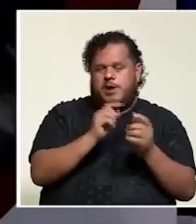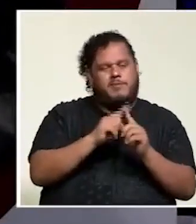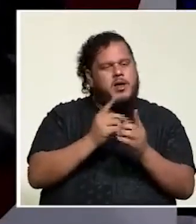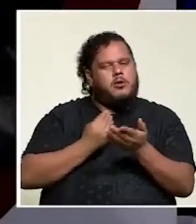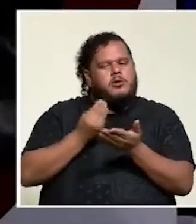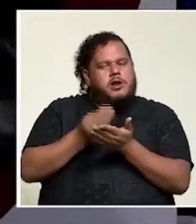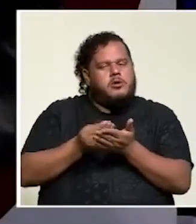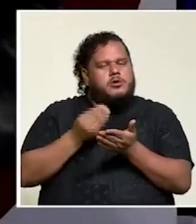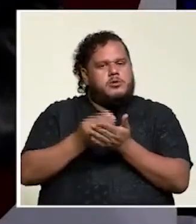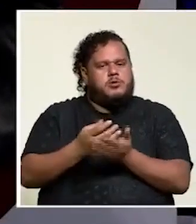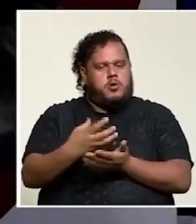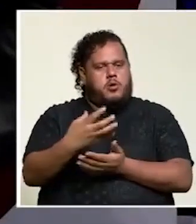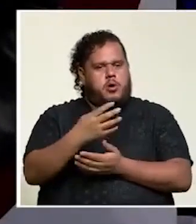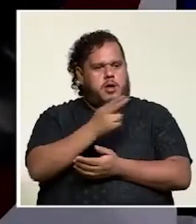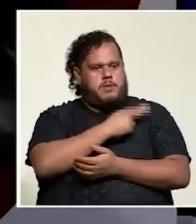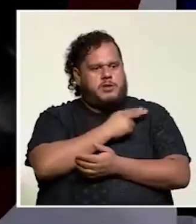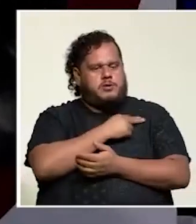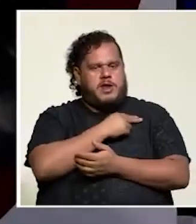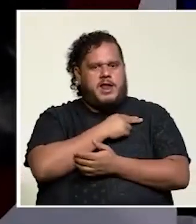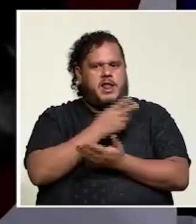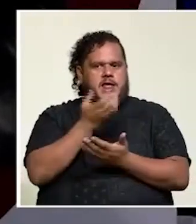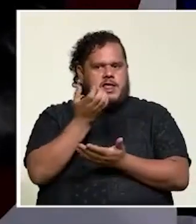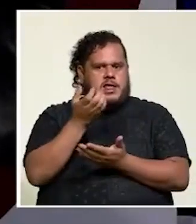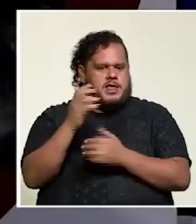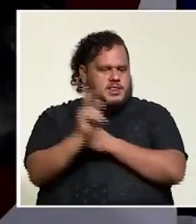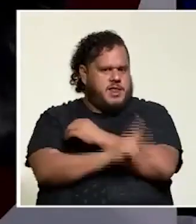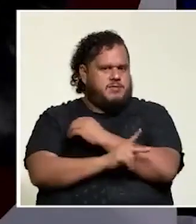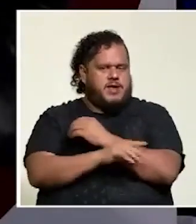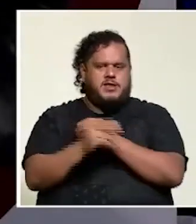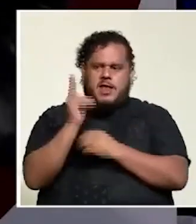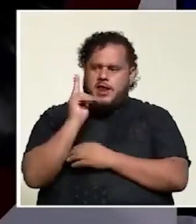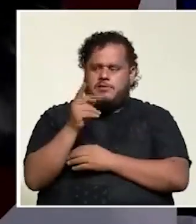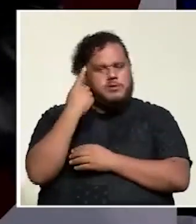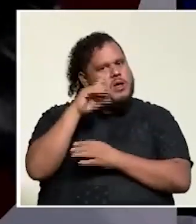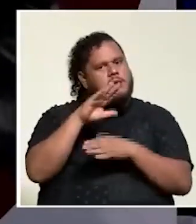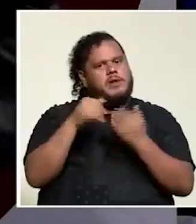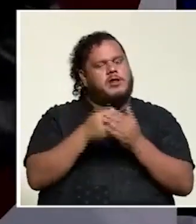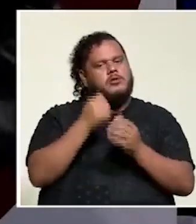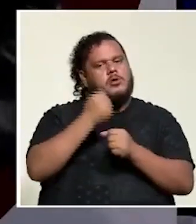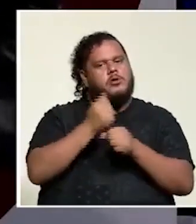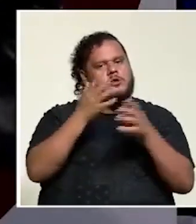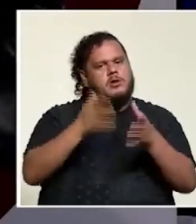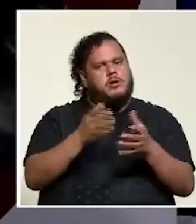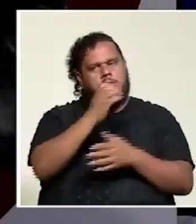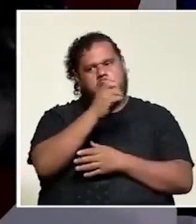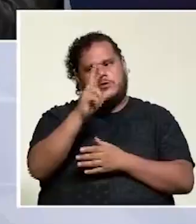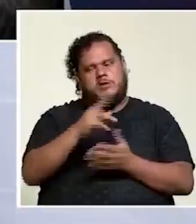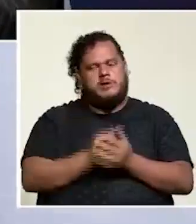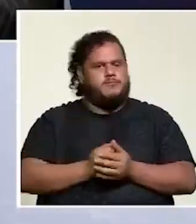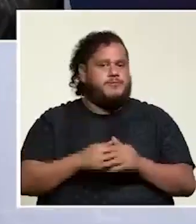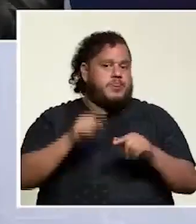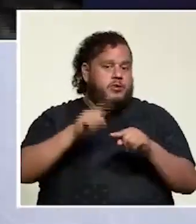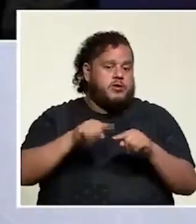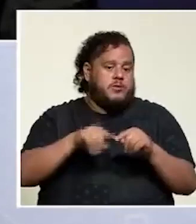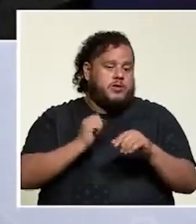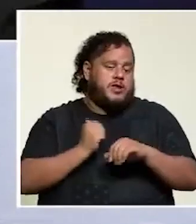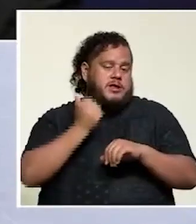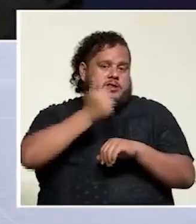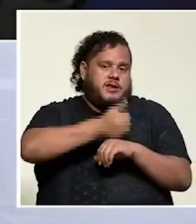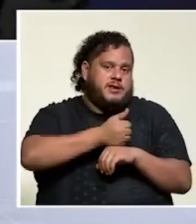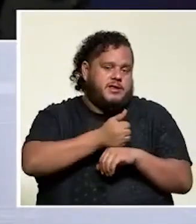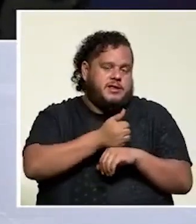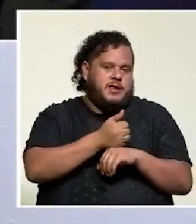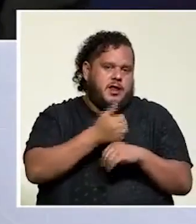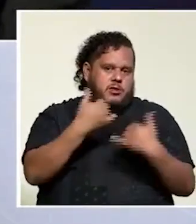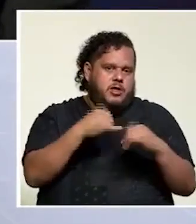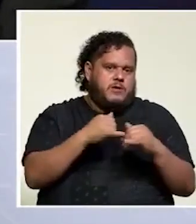contribución patronal y estatal sea exactamente la misma para todos los trabajadores costarricenses. No se ha podido ni siquiera establecer el